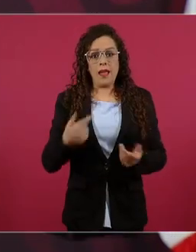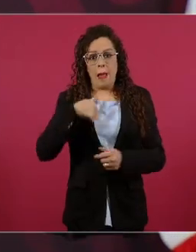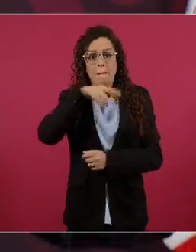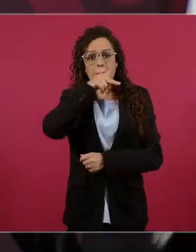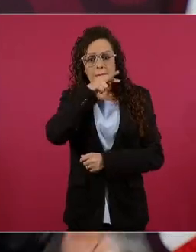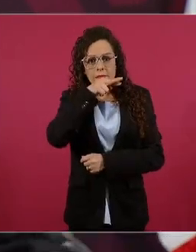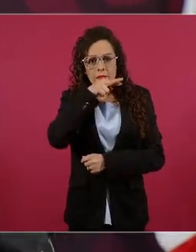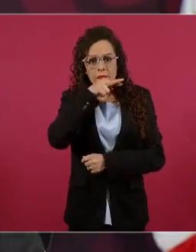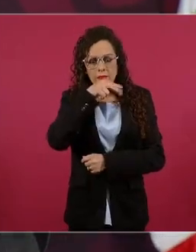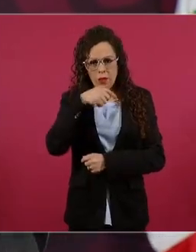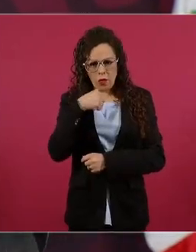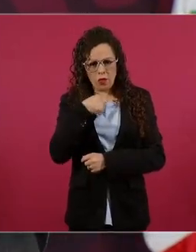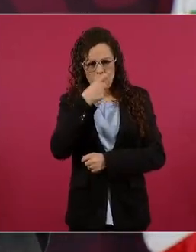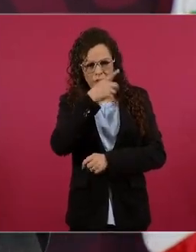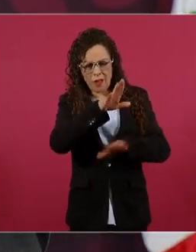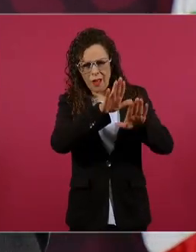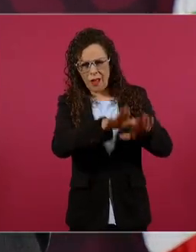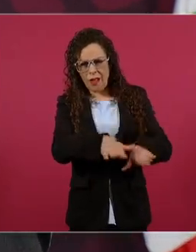en la provocación.